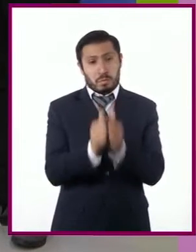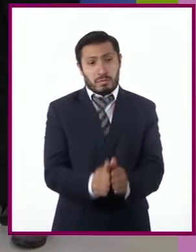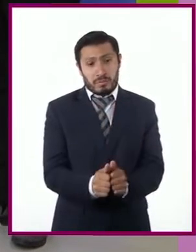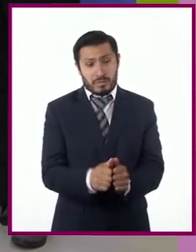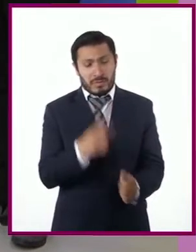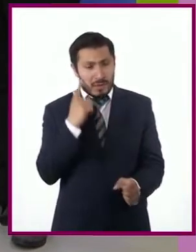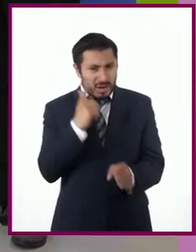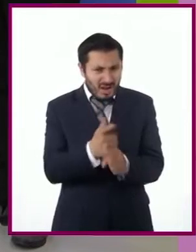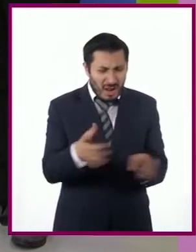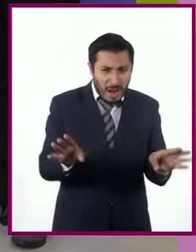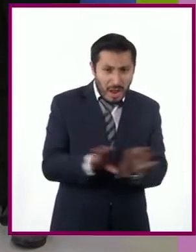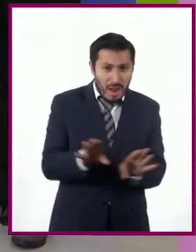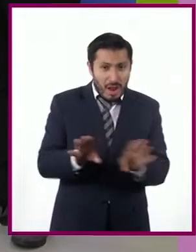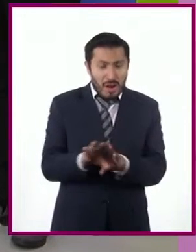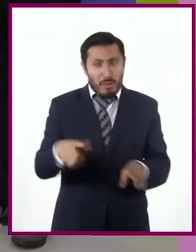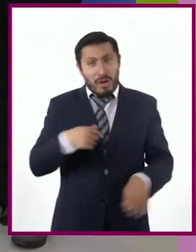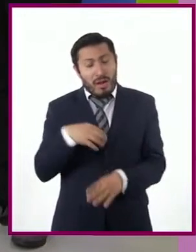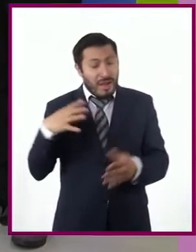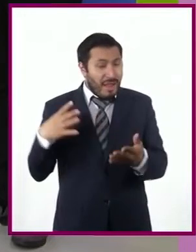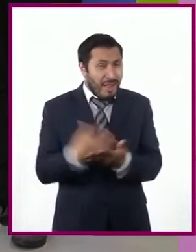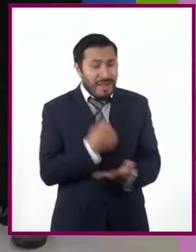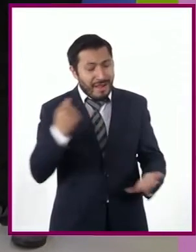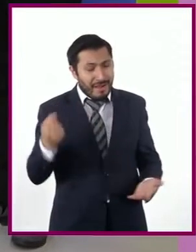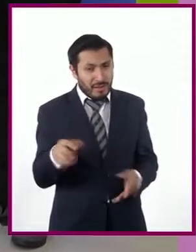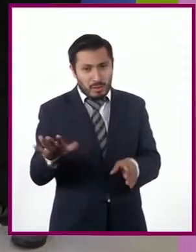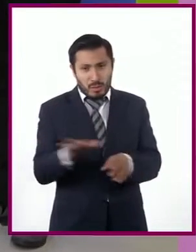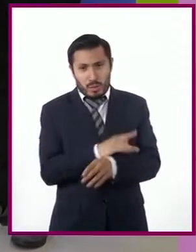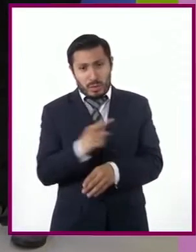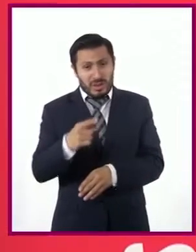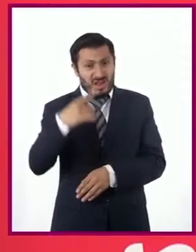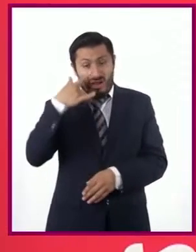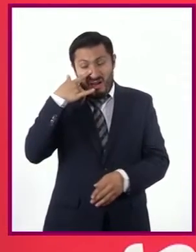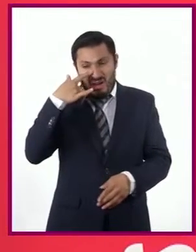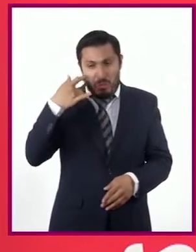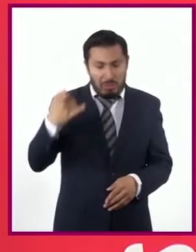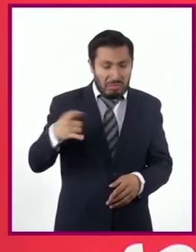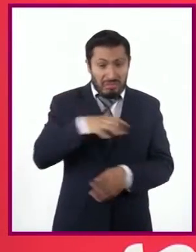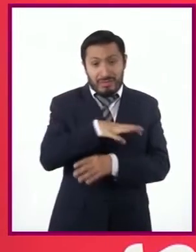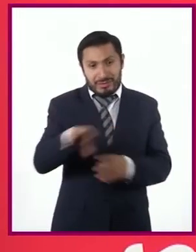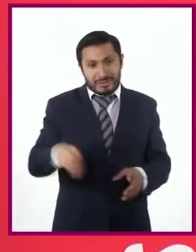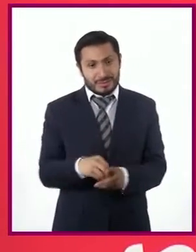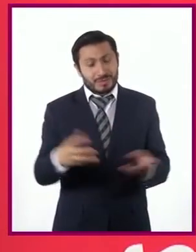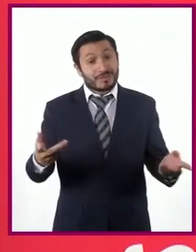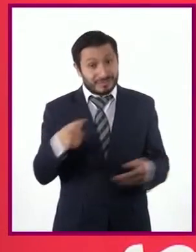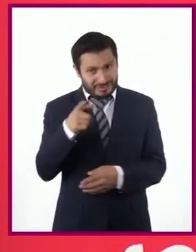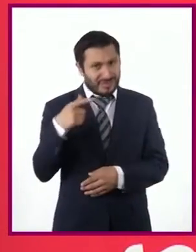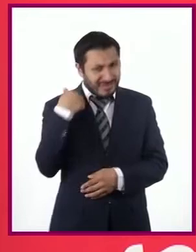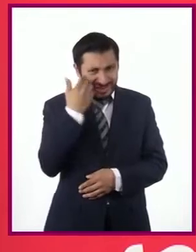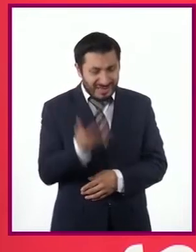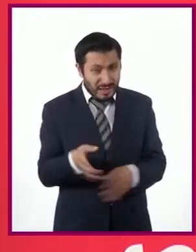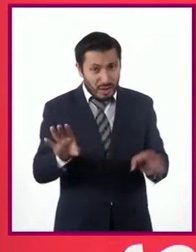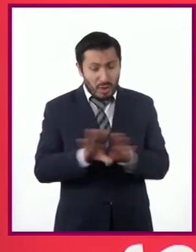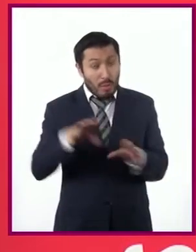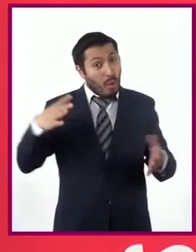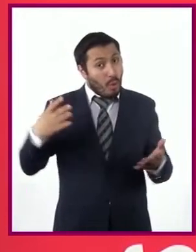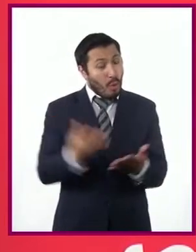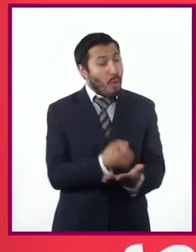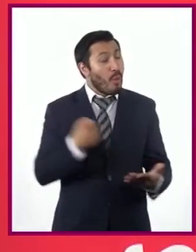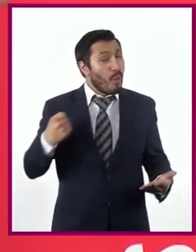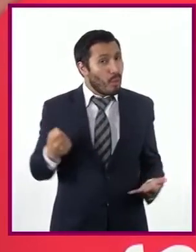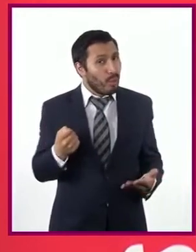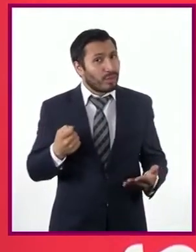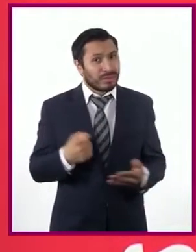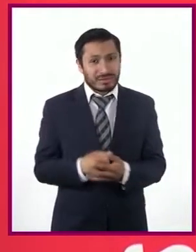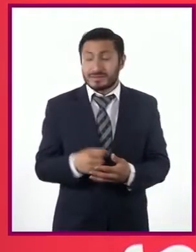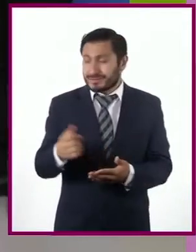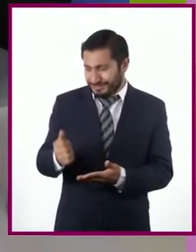así es como sacarse la lotería, pues rara vez aparecen completos. ¿Les gustaría ganarse la lotería?